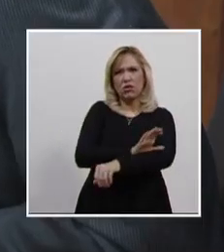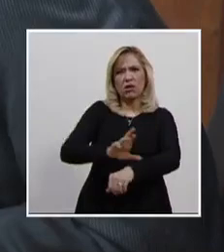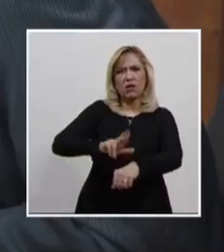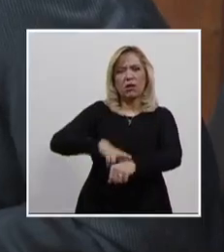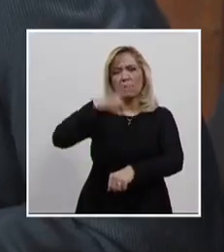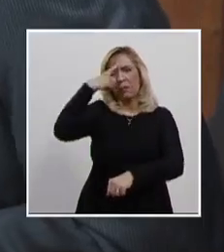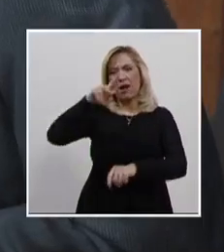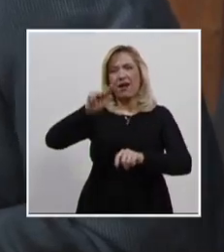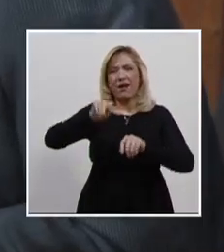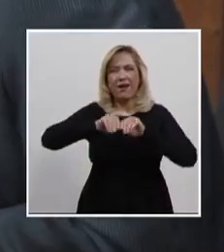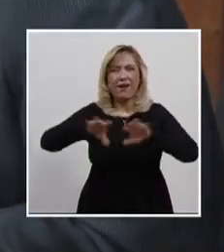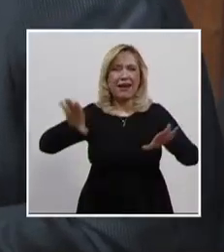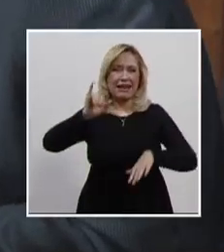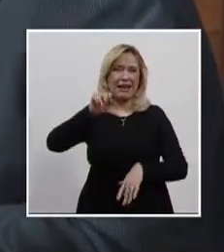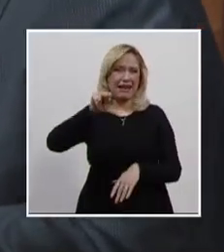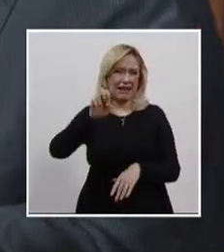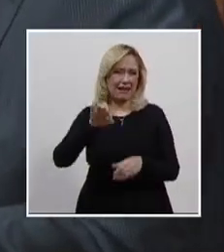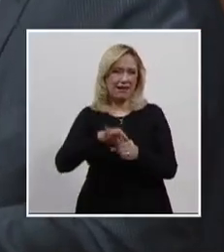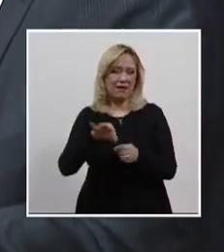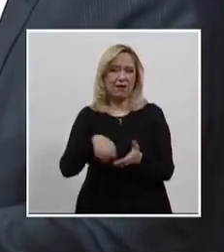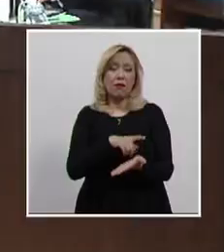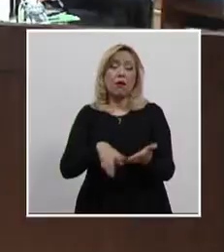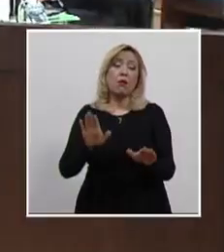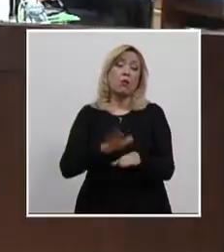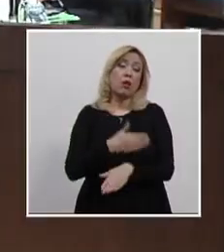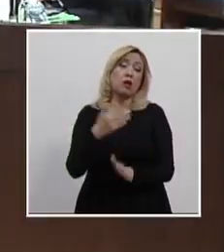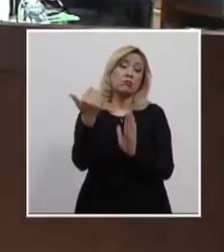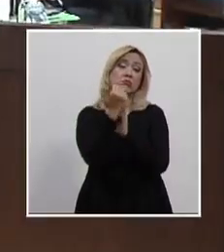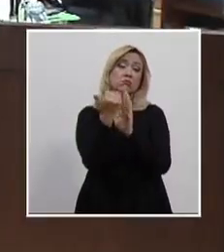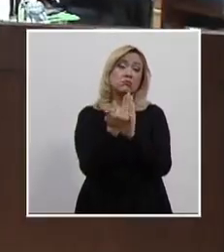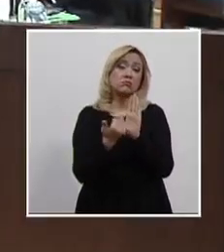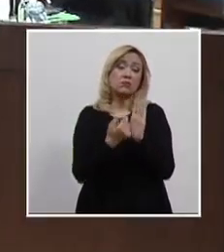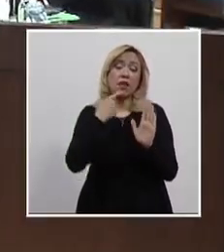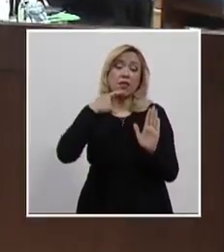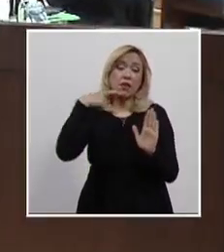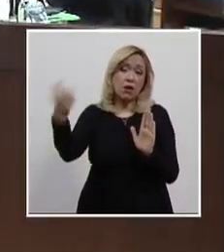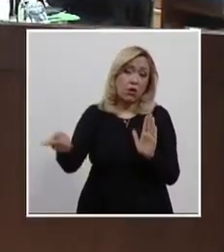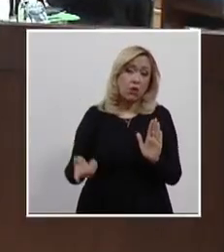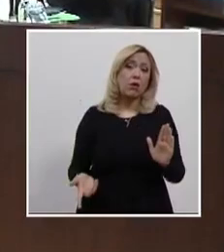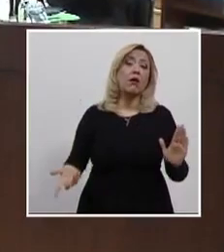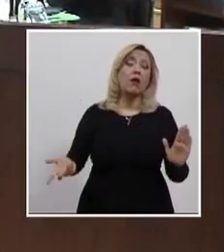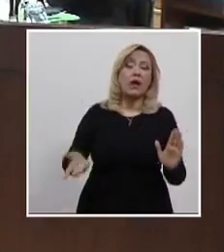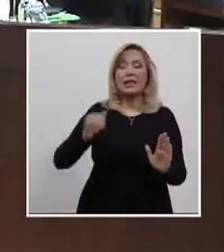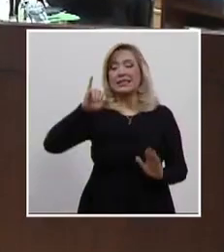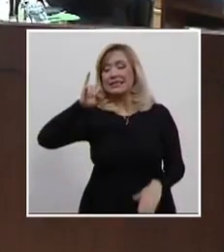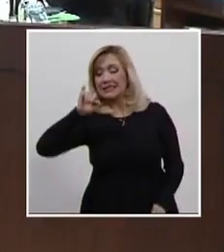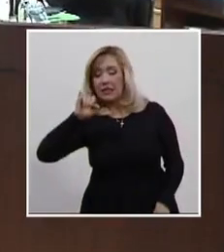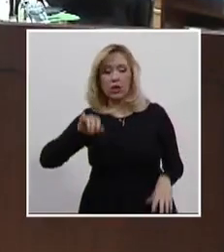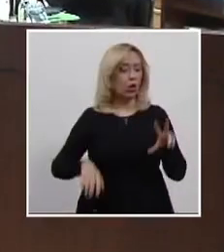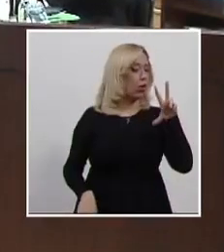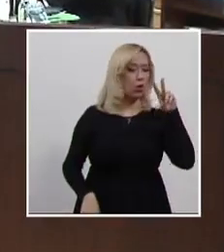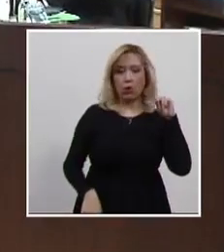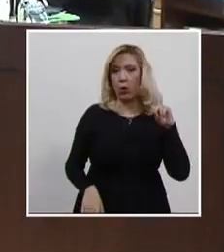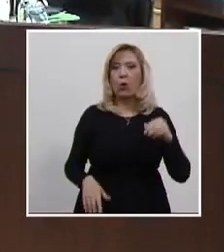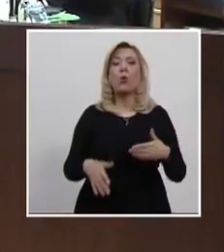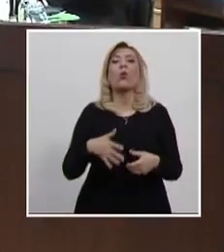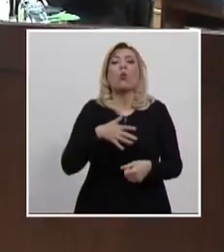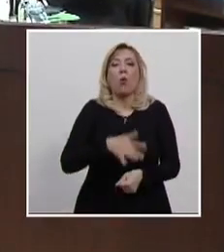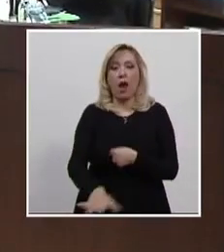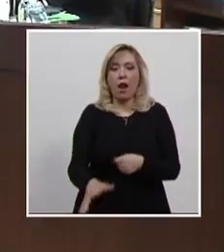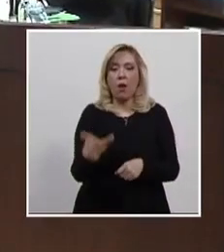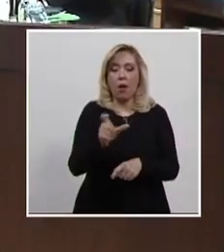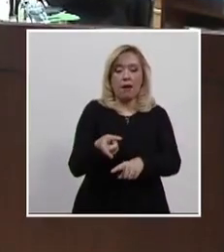Comunicación Social del INE a través de un comunicado de prensa en el que estableció lo que pueden hacer los actores políticos en el periodo